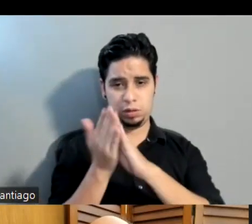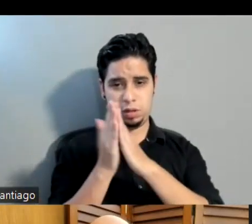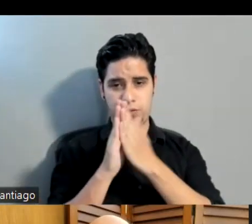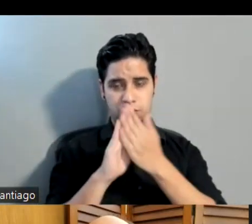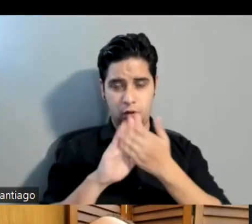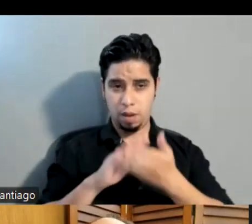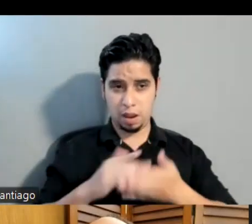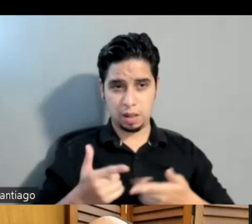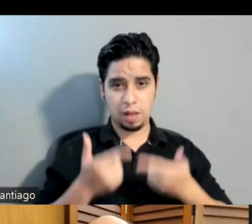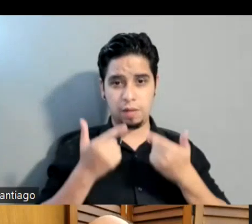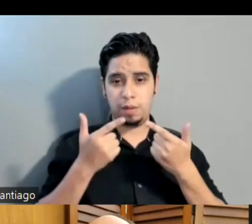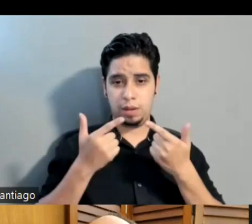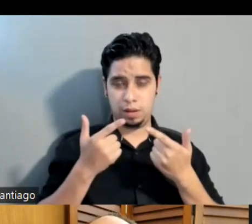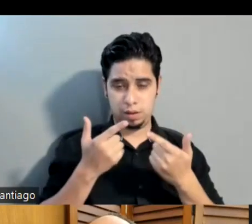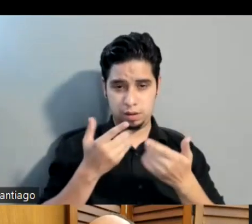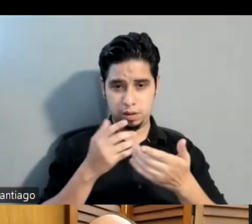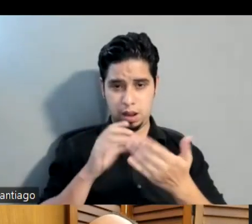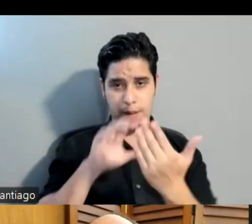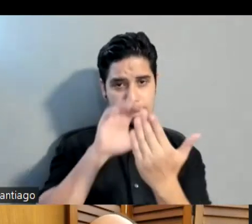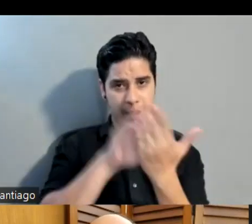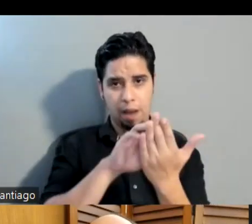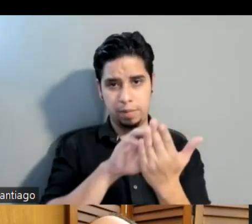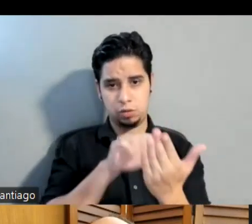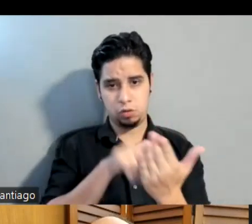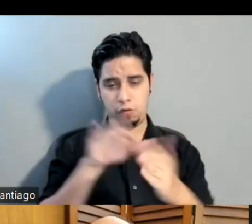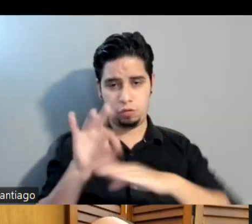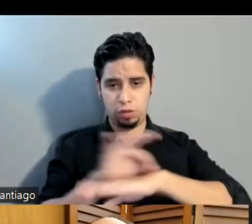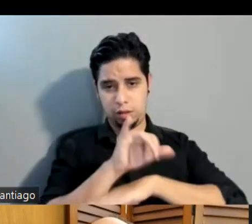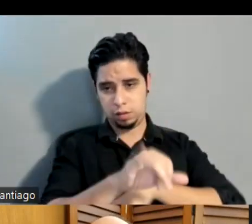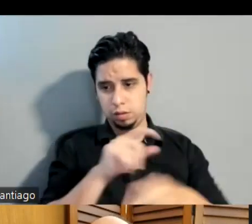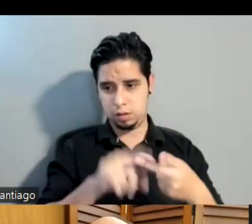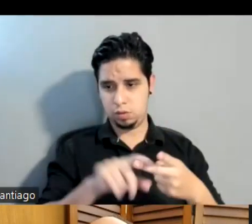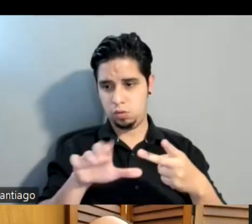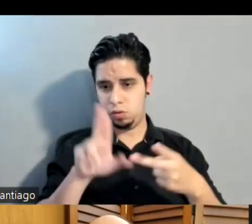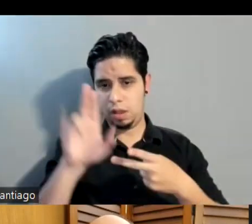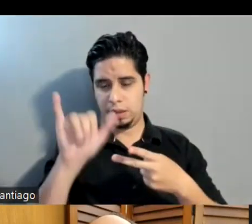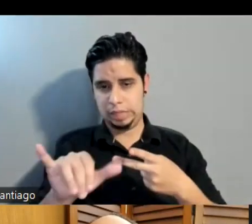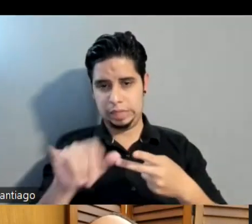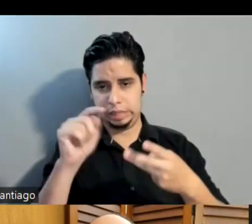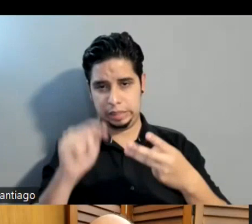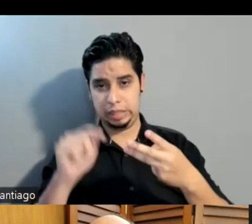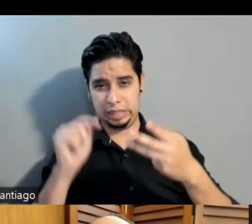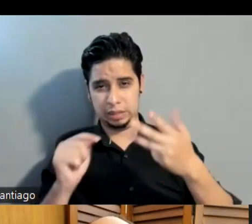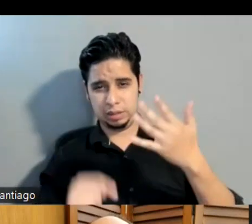vives y la pones en práctica. Pa, esto funcionaría así, esto es así, o sea,